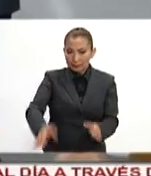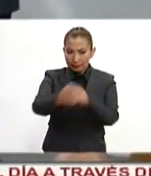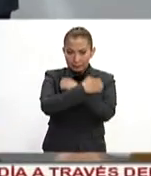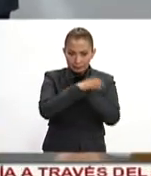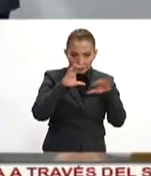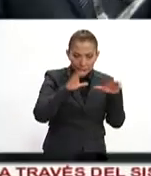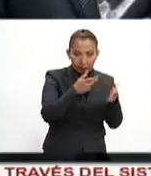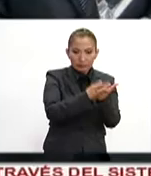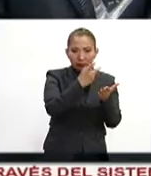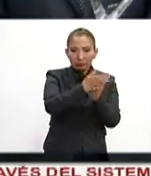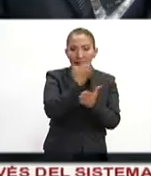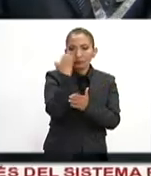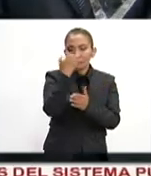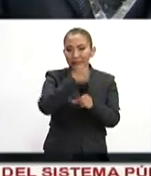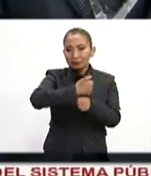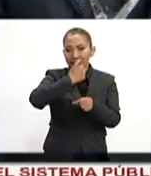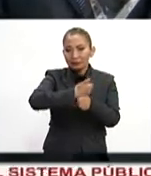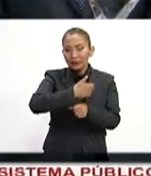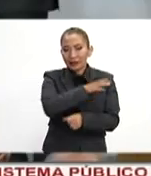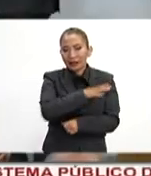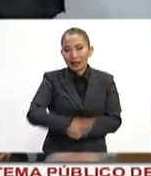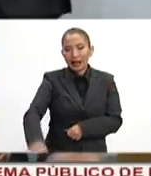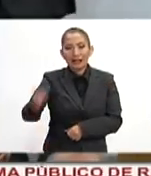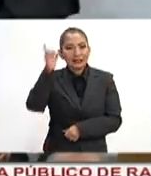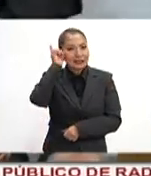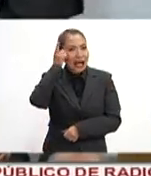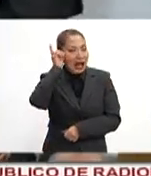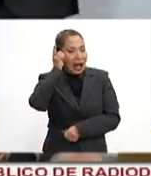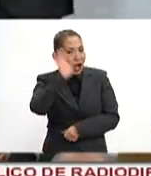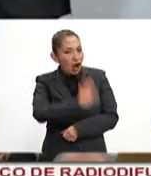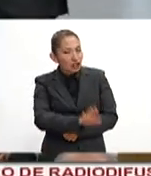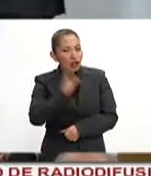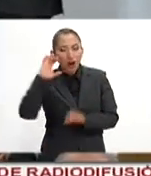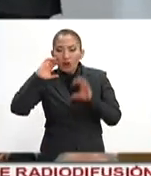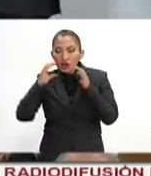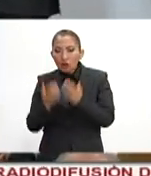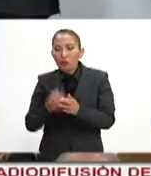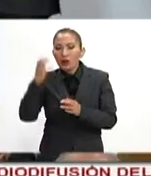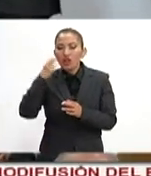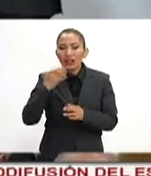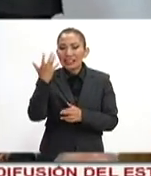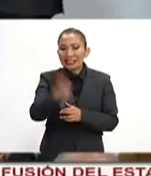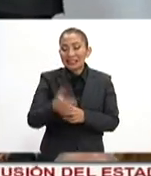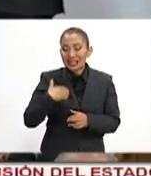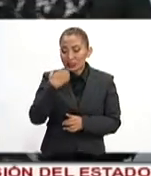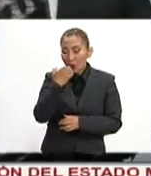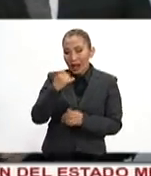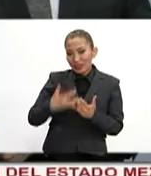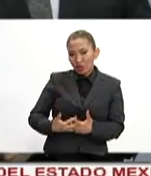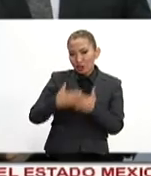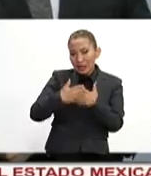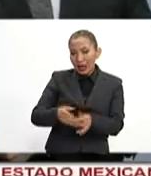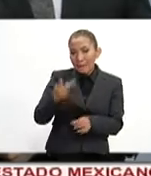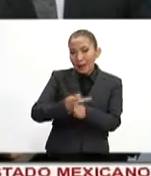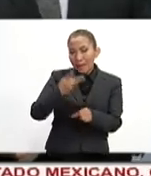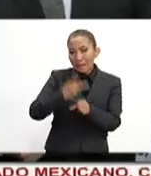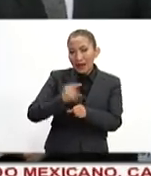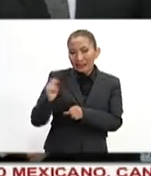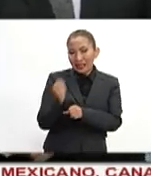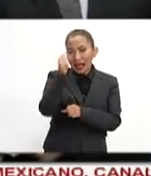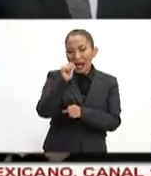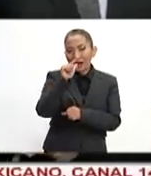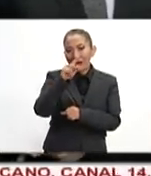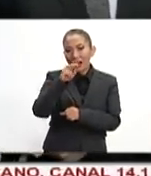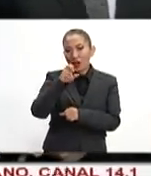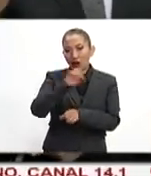educativa, el premio fue para la Escuela Primaria General Ignacio Zaragoza, Club de Leones 10 y para la Escuela Industrial y Preparatoria Técnica